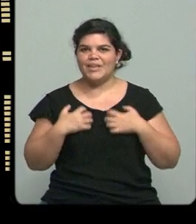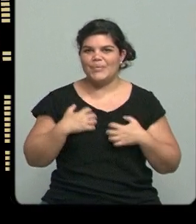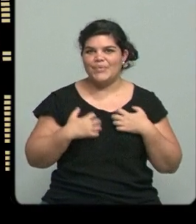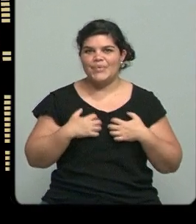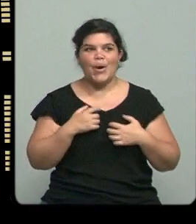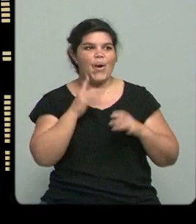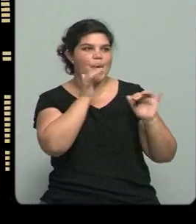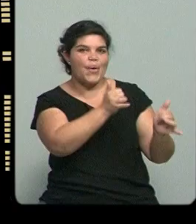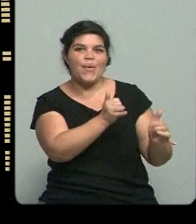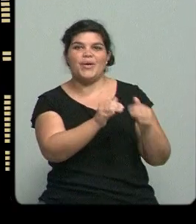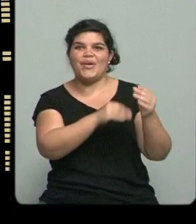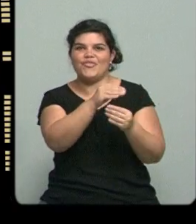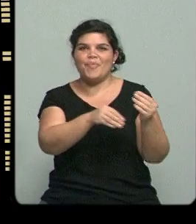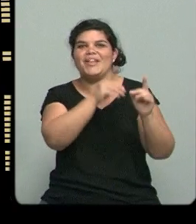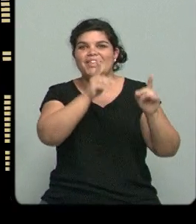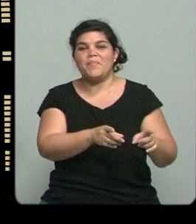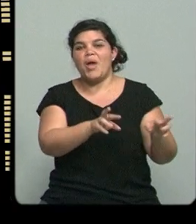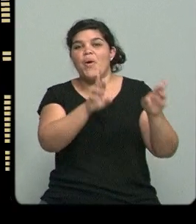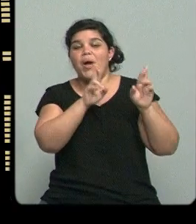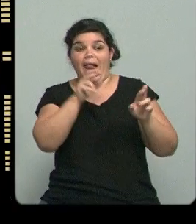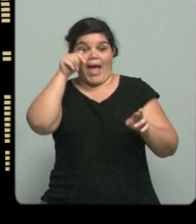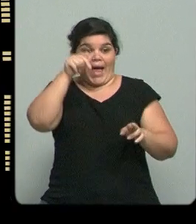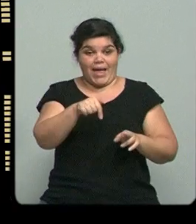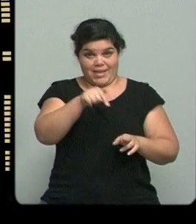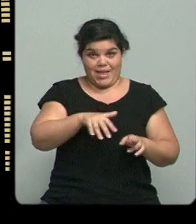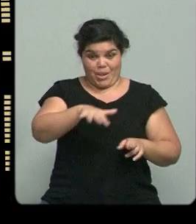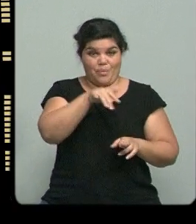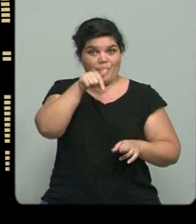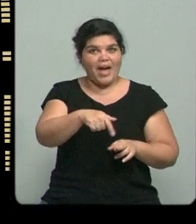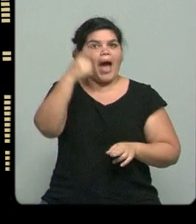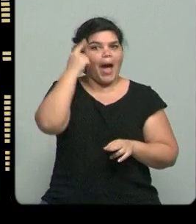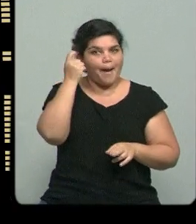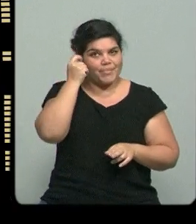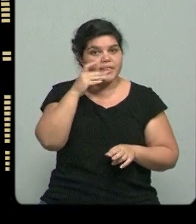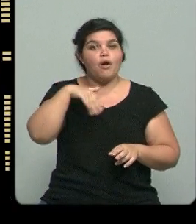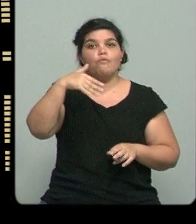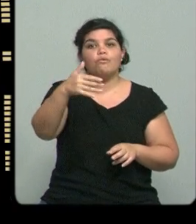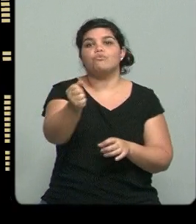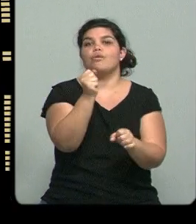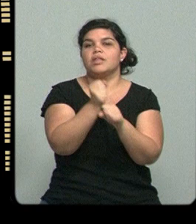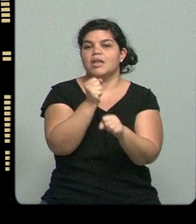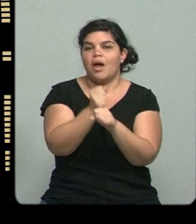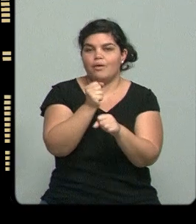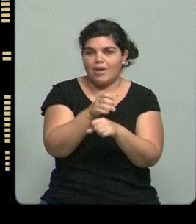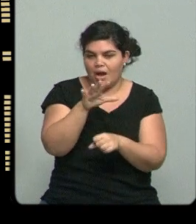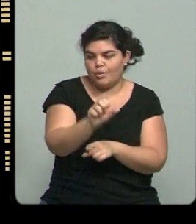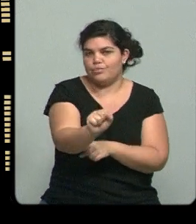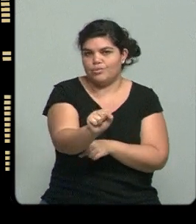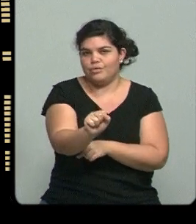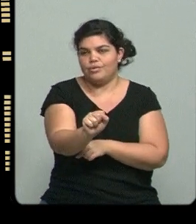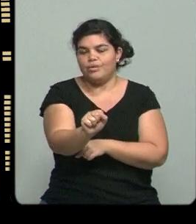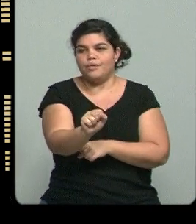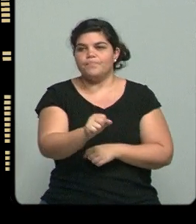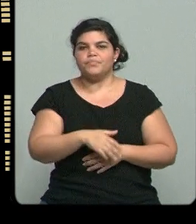jóvenes, las de las familias, es que estos jóvenes se formen para lo laboral. El